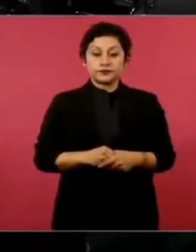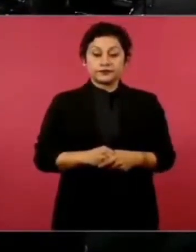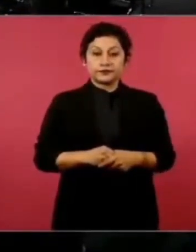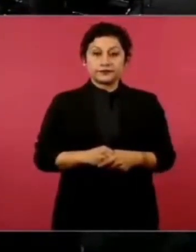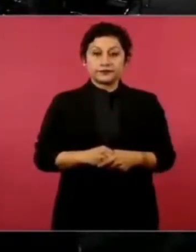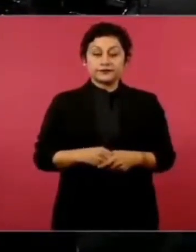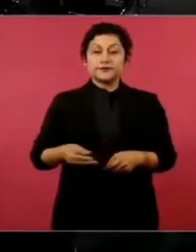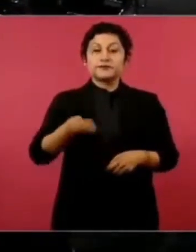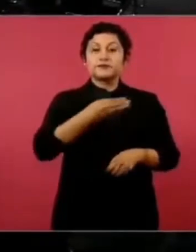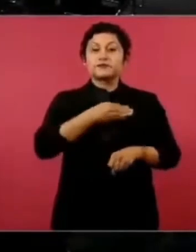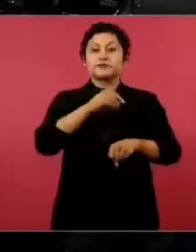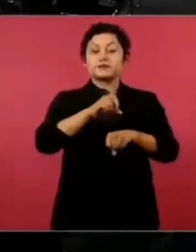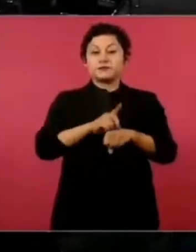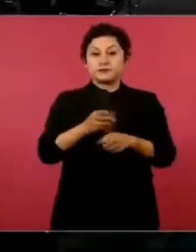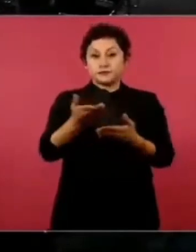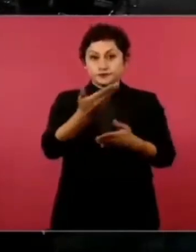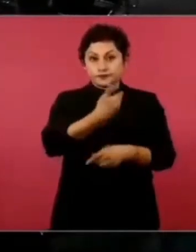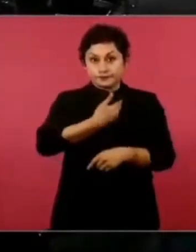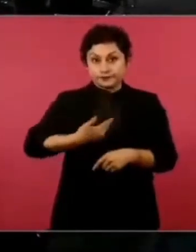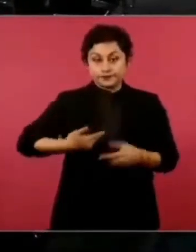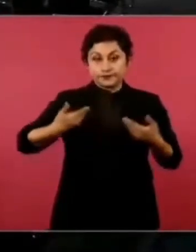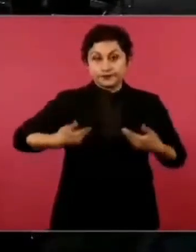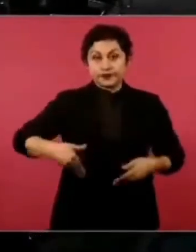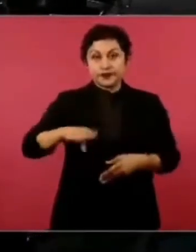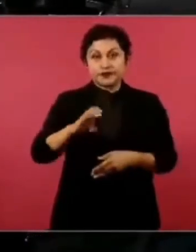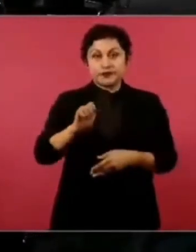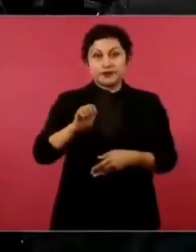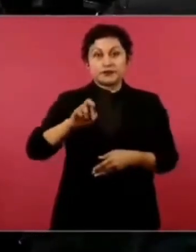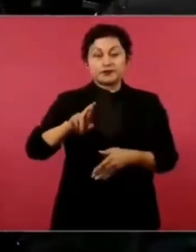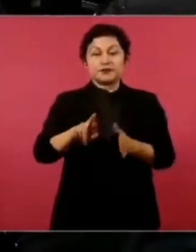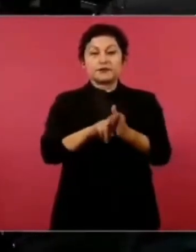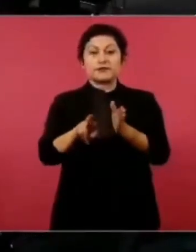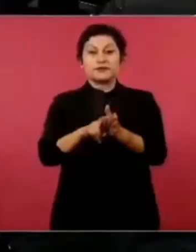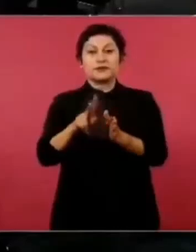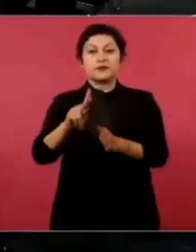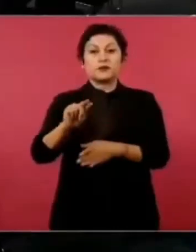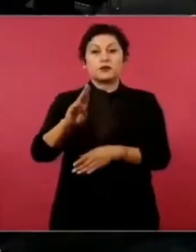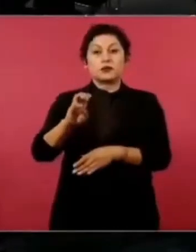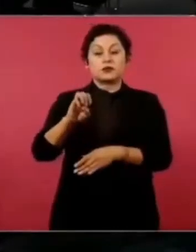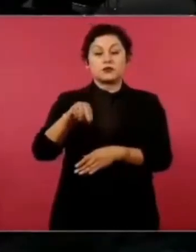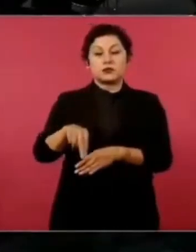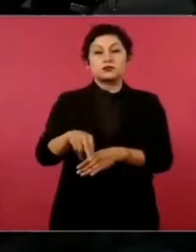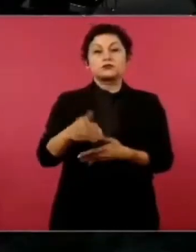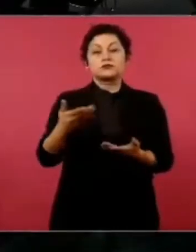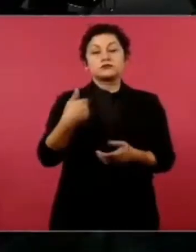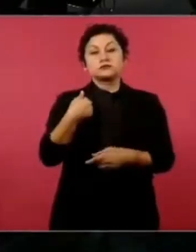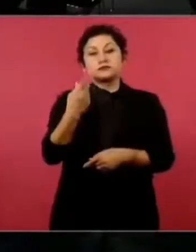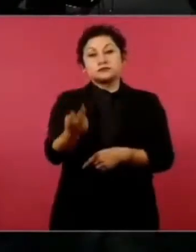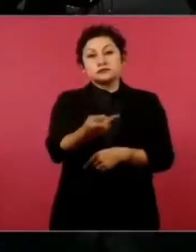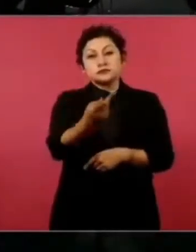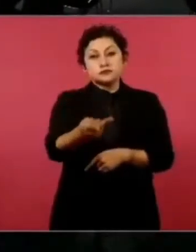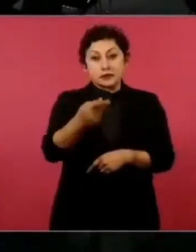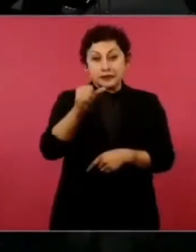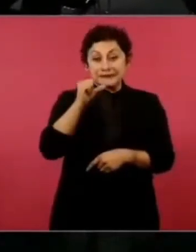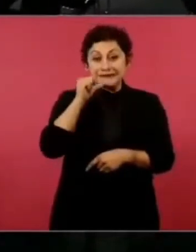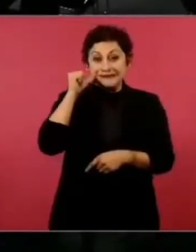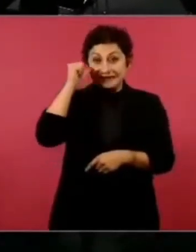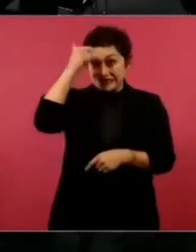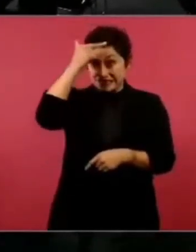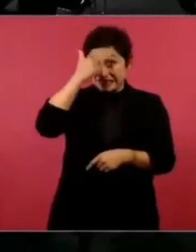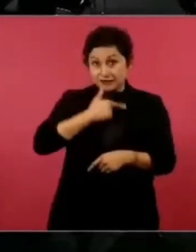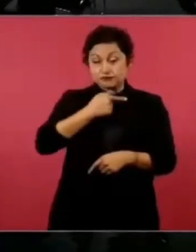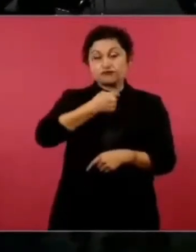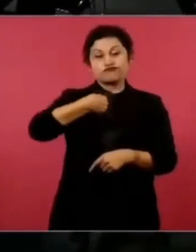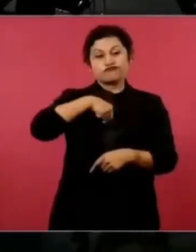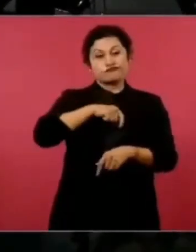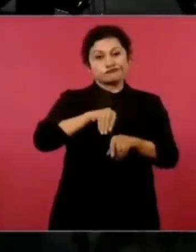Buenos días, presidente. César Huerta, de la revista Polemón. Preguntarle, anoche en Polemón publicamos un